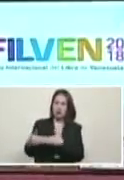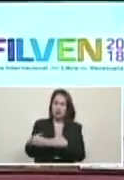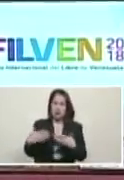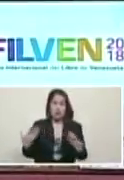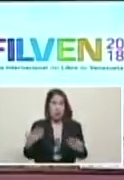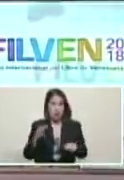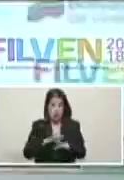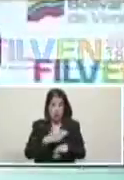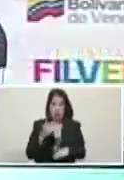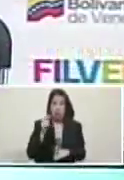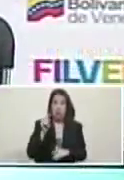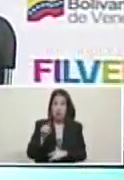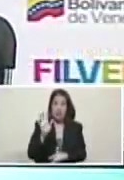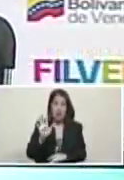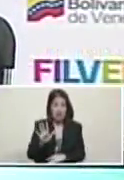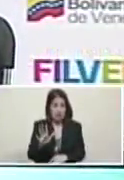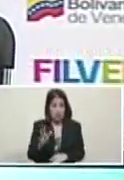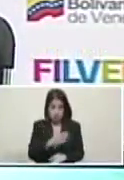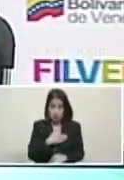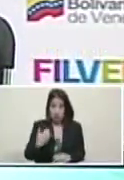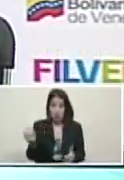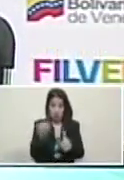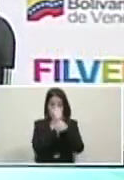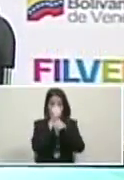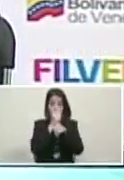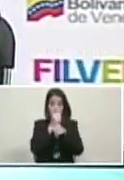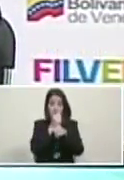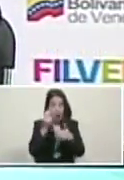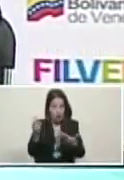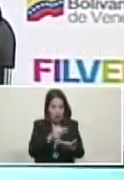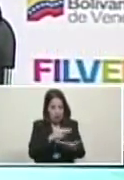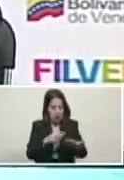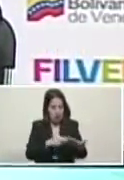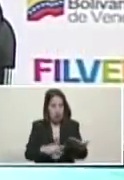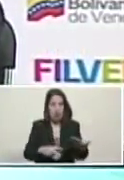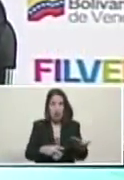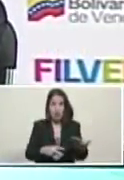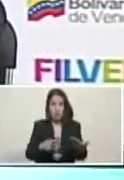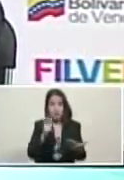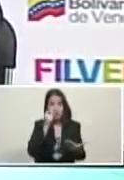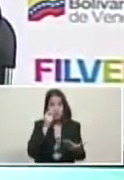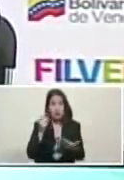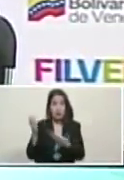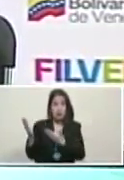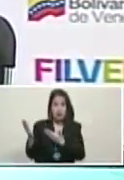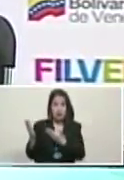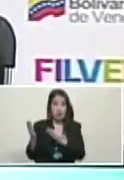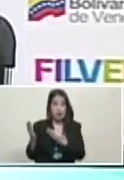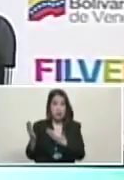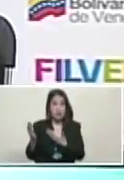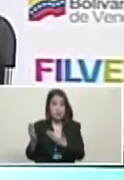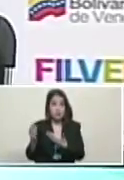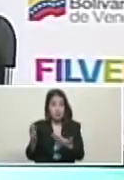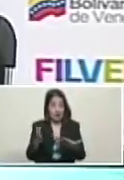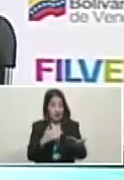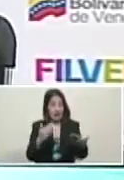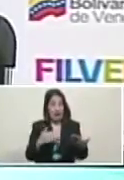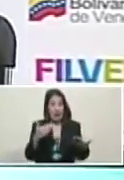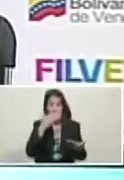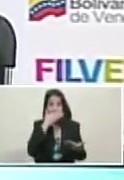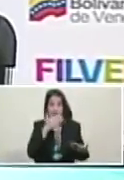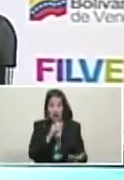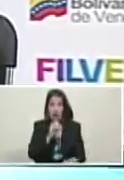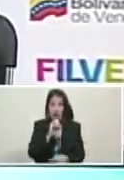así? ¿Quieren descubrirlo? Lean el libro de Sergio Rodríguez y vean las cartas de Bolívar a